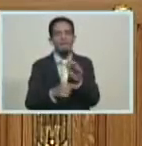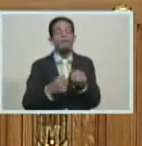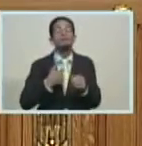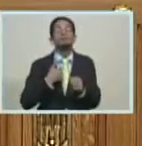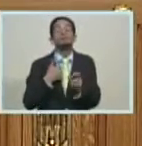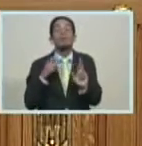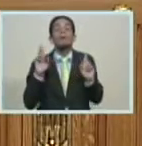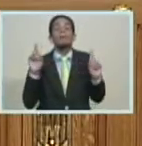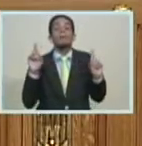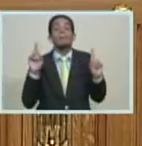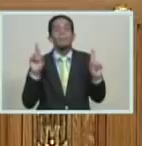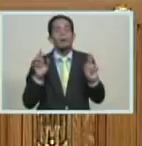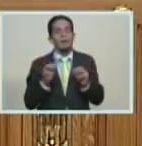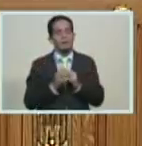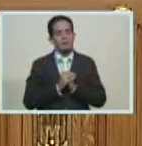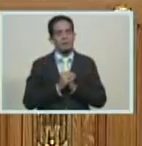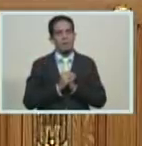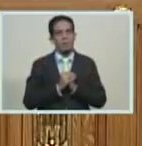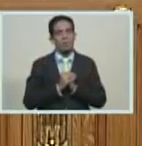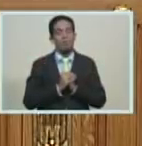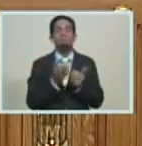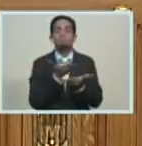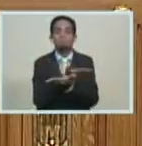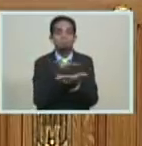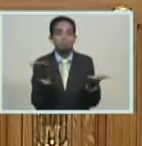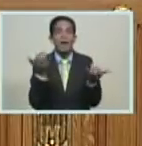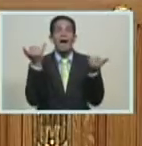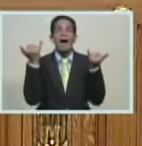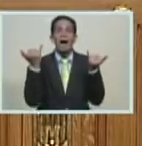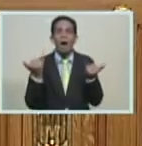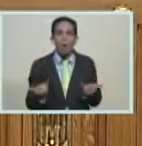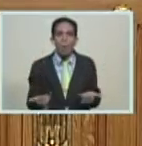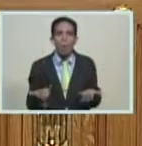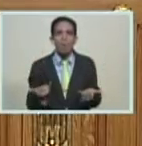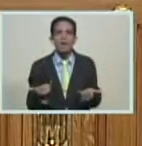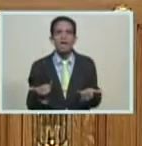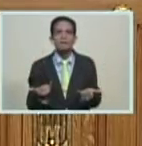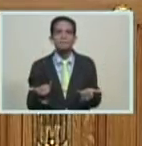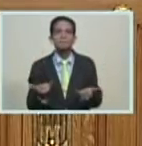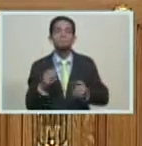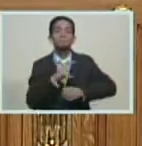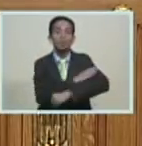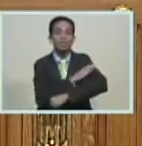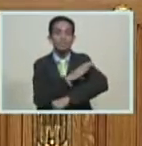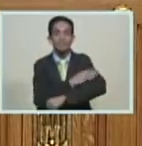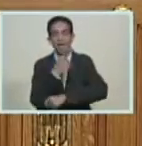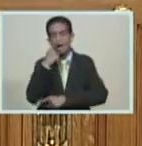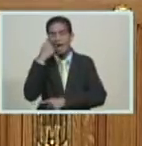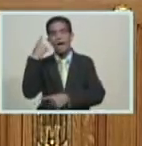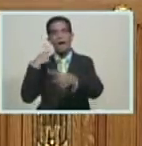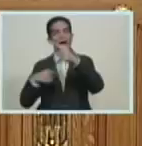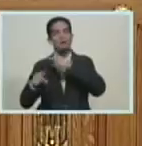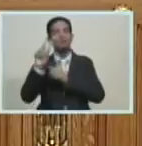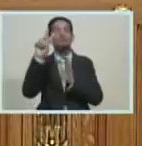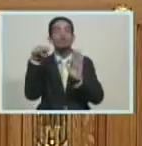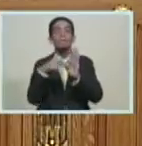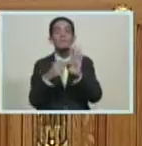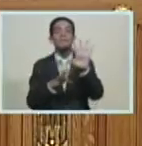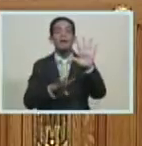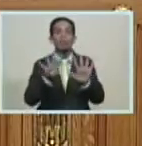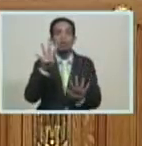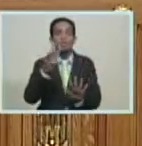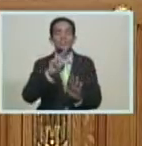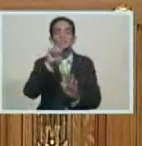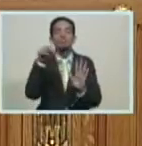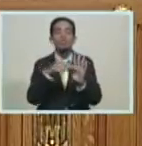espero que todos los sectores involucrados en la violencia política del 2014, del